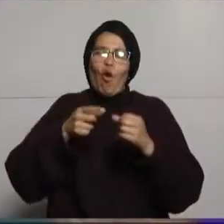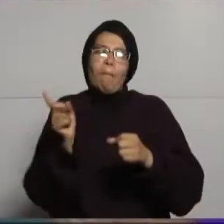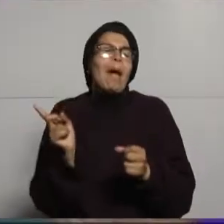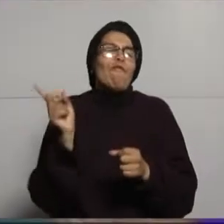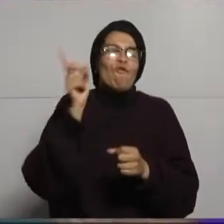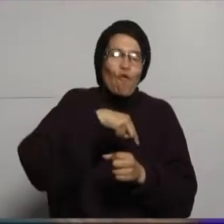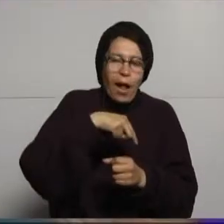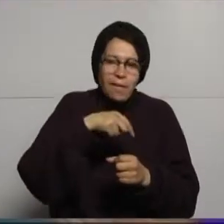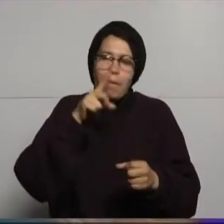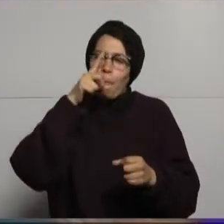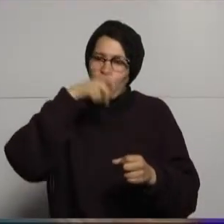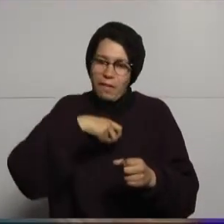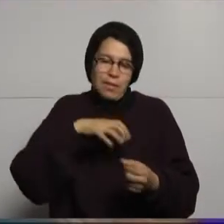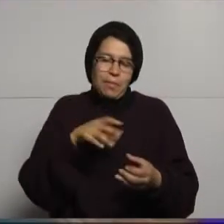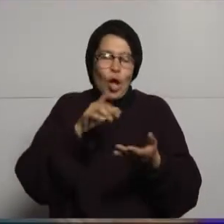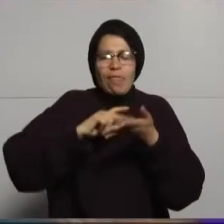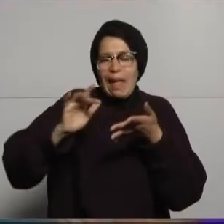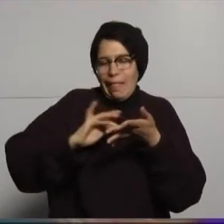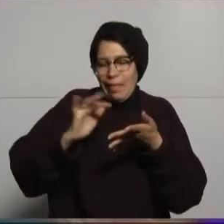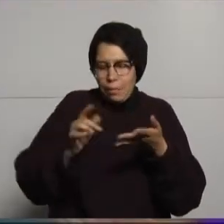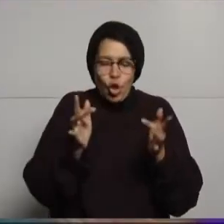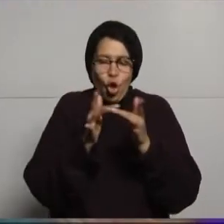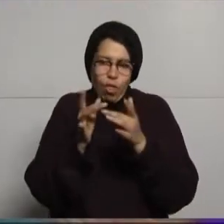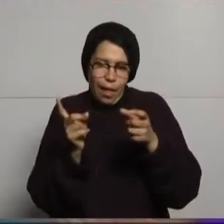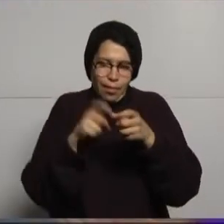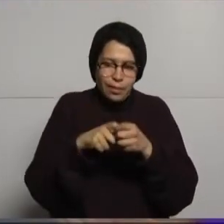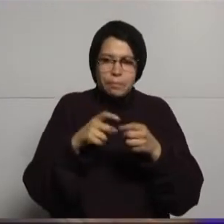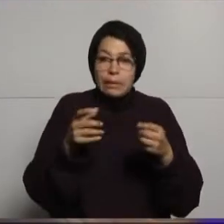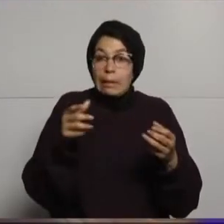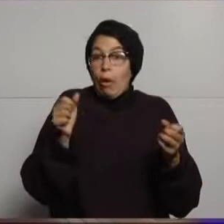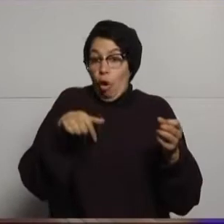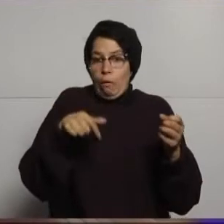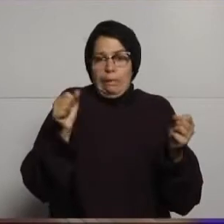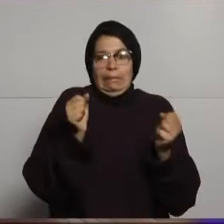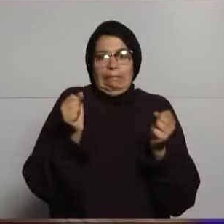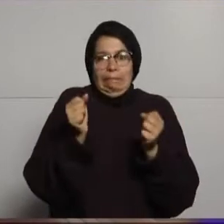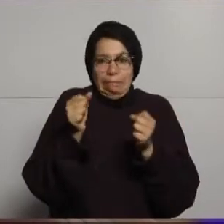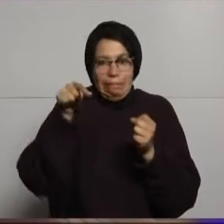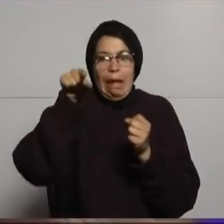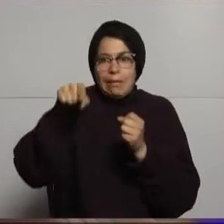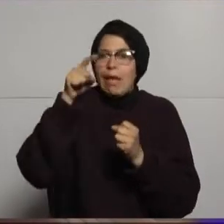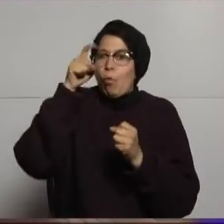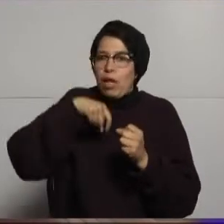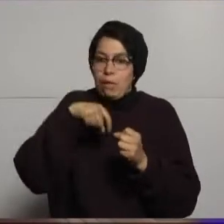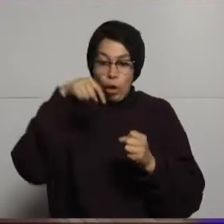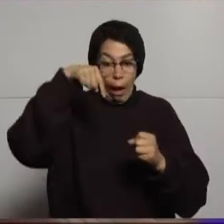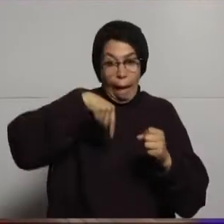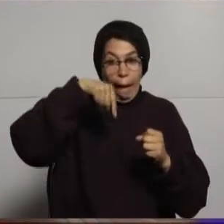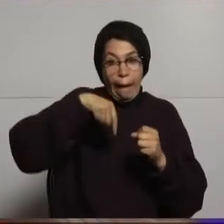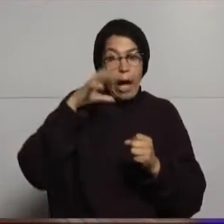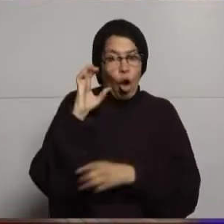manera digital. Me da mucha envidia con ustedes que están en Montevideo a pesar del frío de hoy. Aquí estamos a 24 o 25